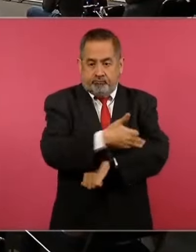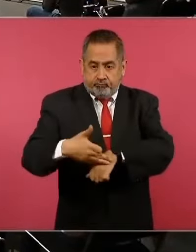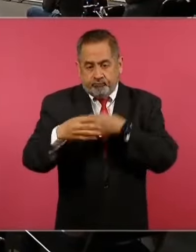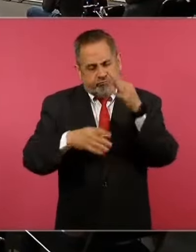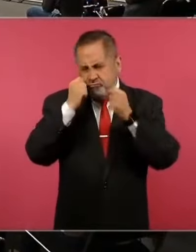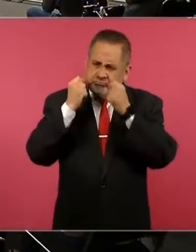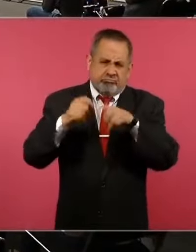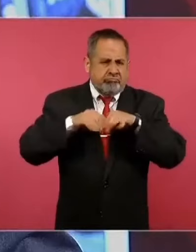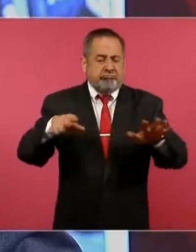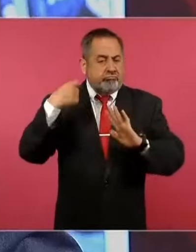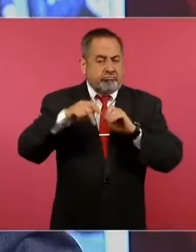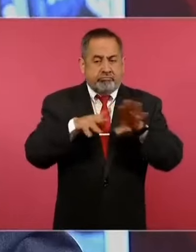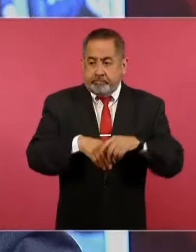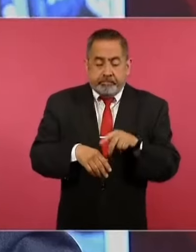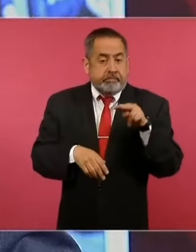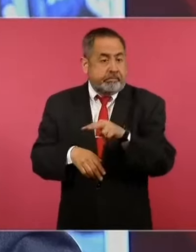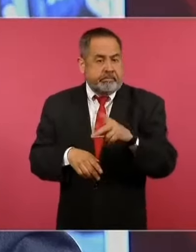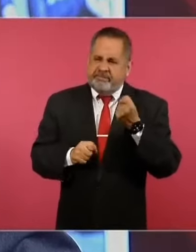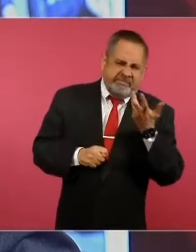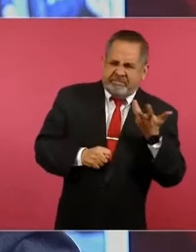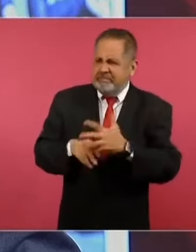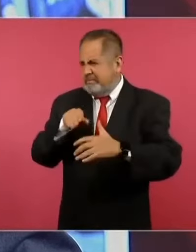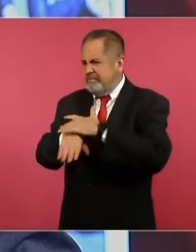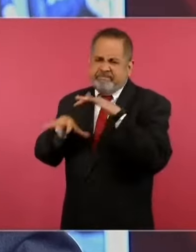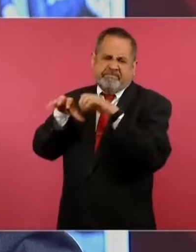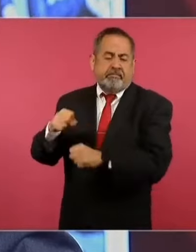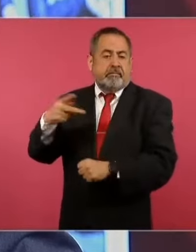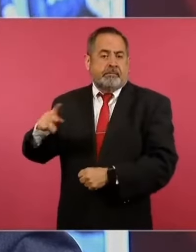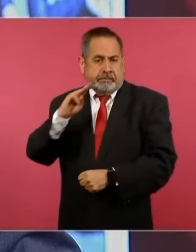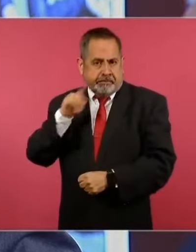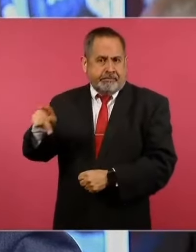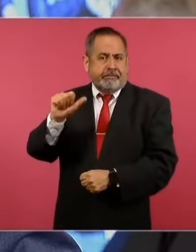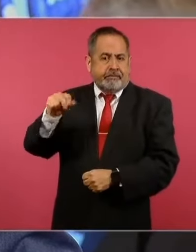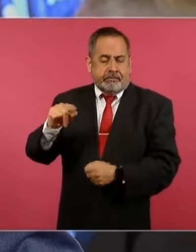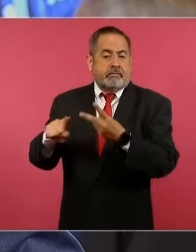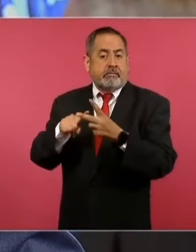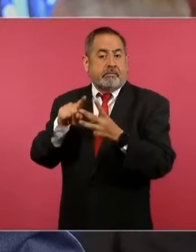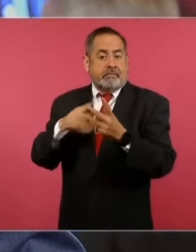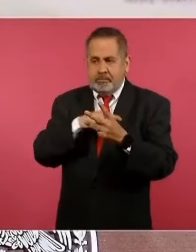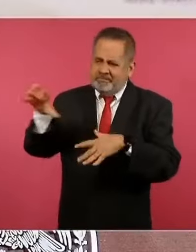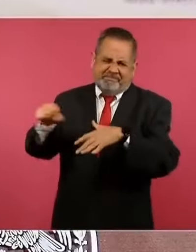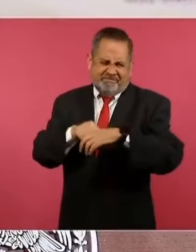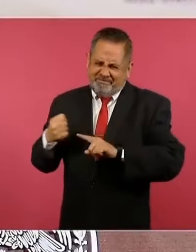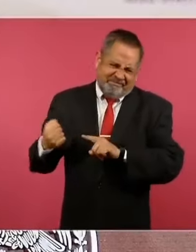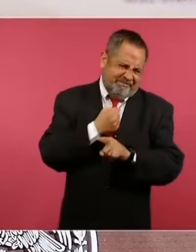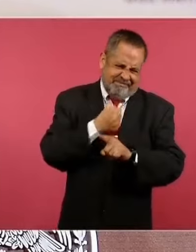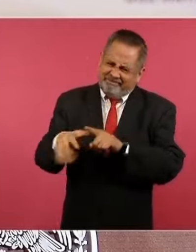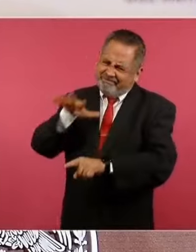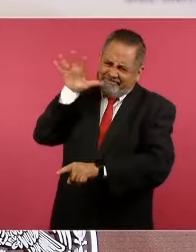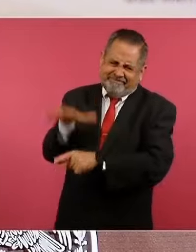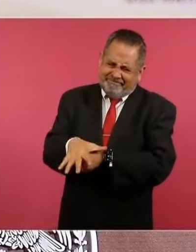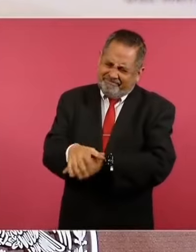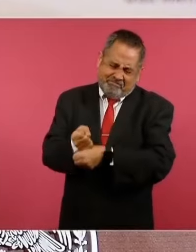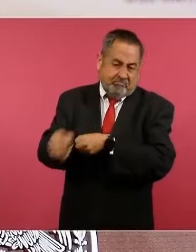vecinos, estos sacan de su domicilio por la fuerza a Ana Rosa y a sus 2 hijos, y los 3 son golpeados severamente.